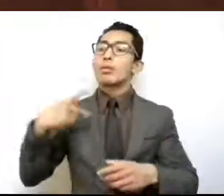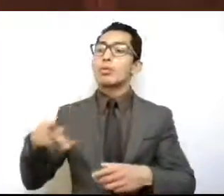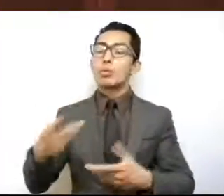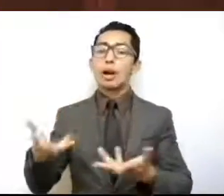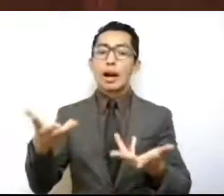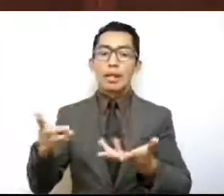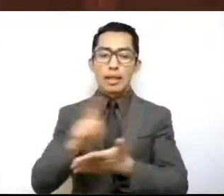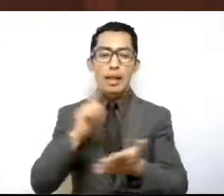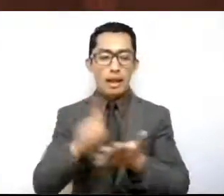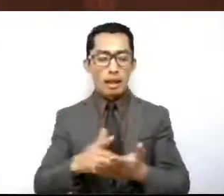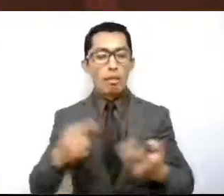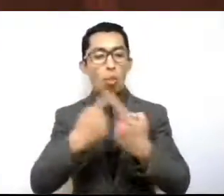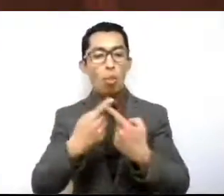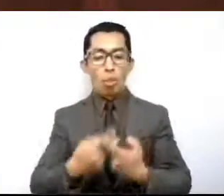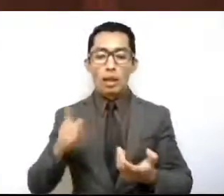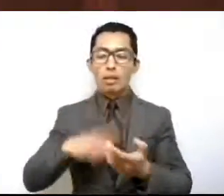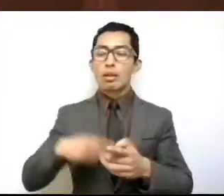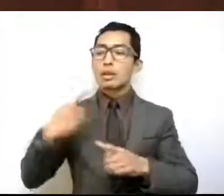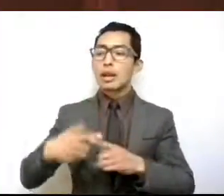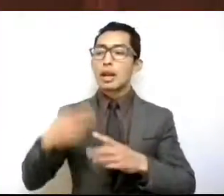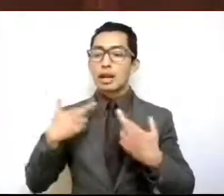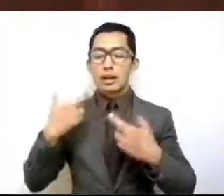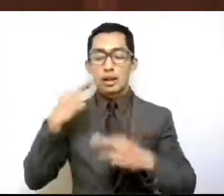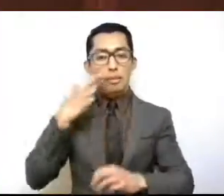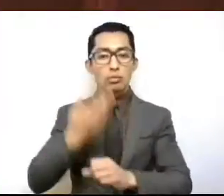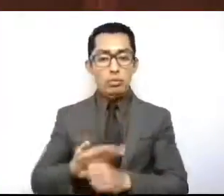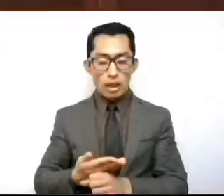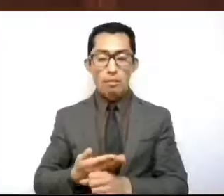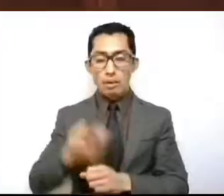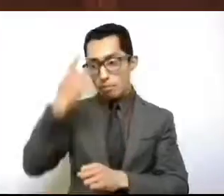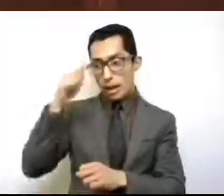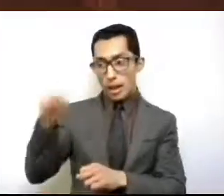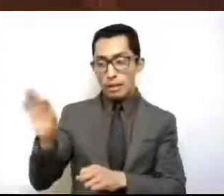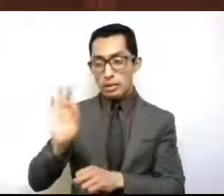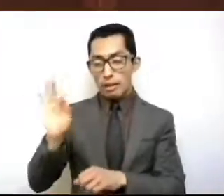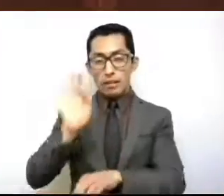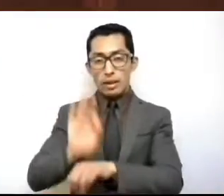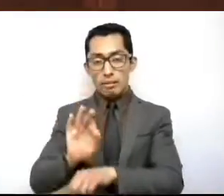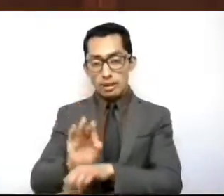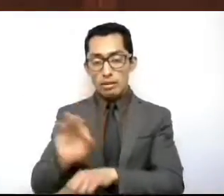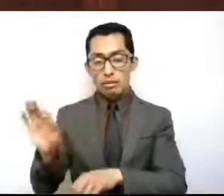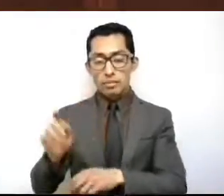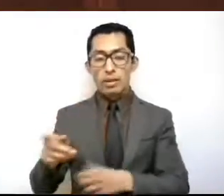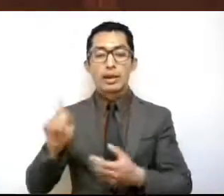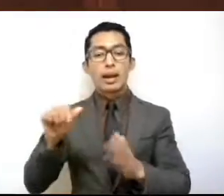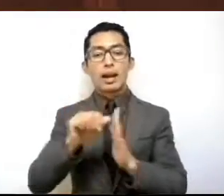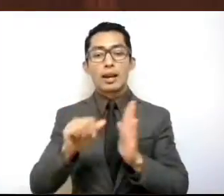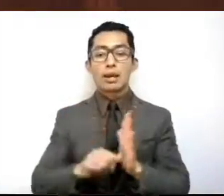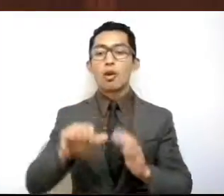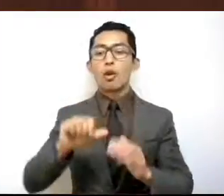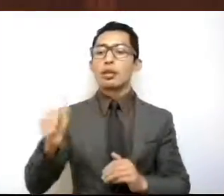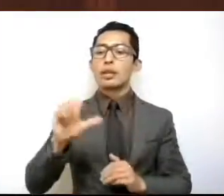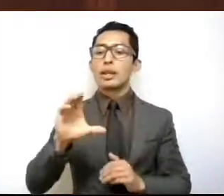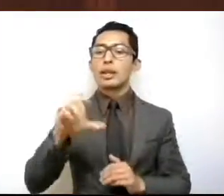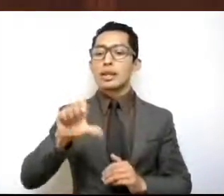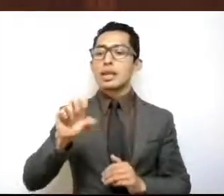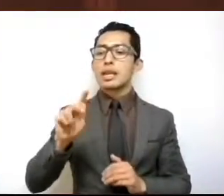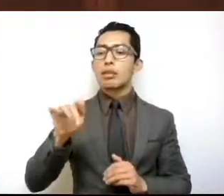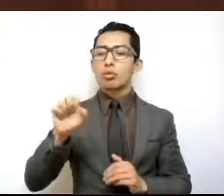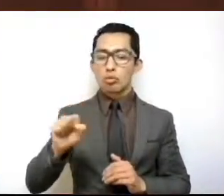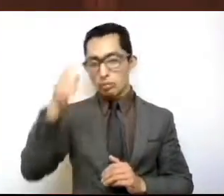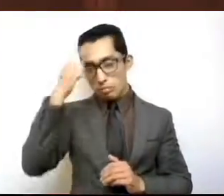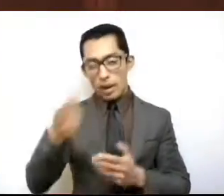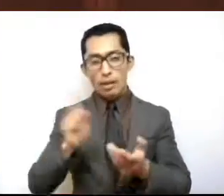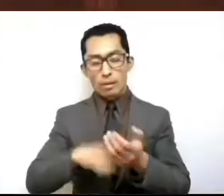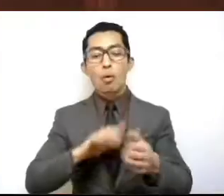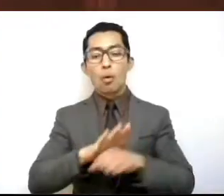delitos cometidos a su nombre, por su cuenta o en su beneficio. Se adiciona el artículo 11 quintus, a efecto de moderar la pena y